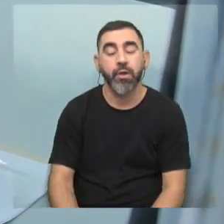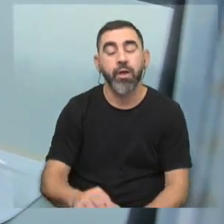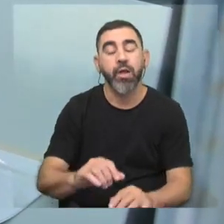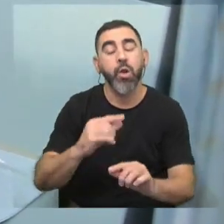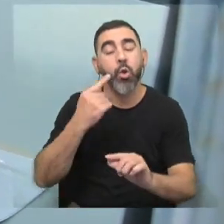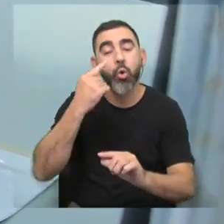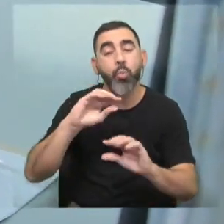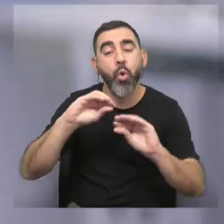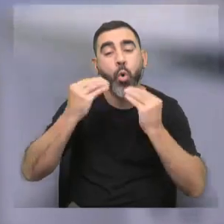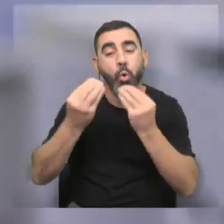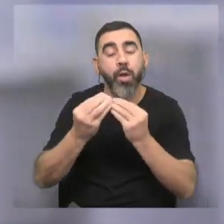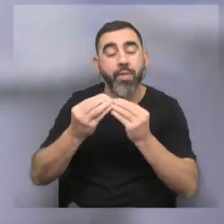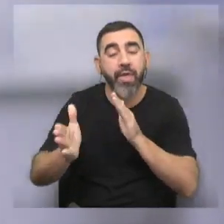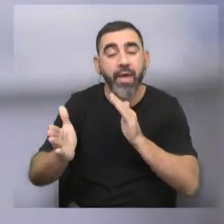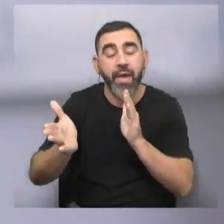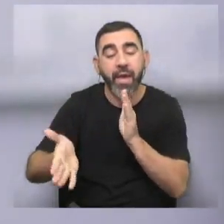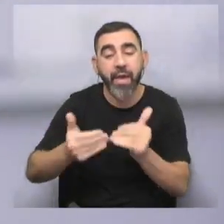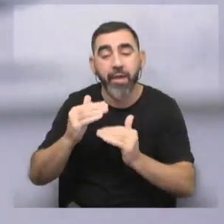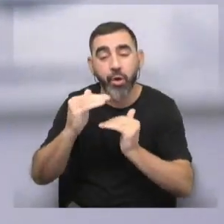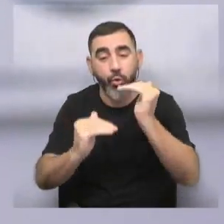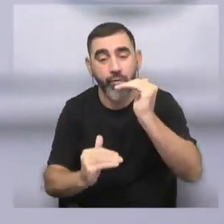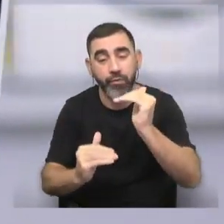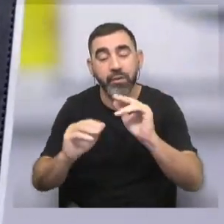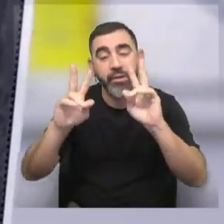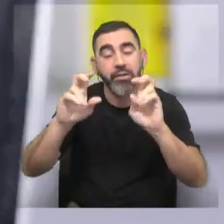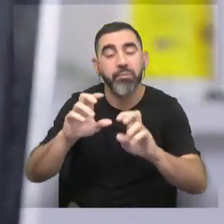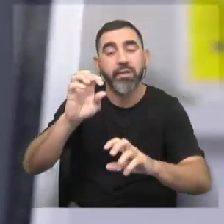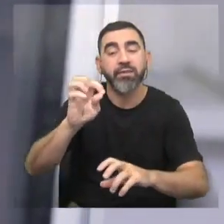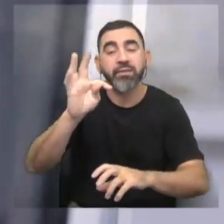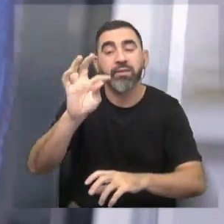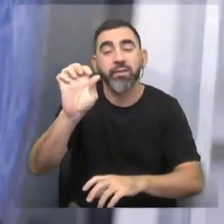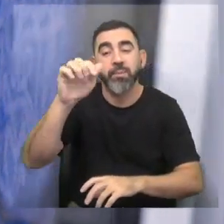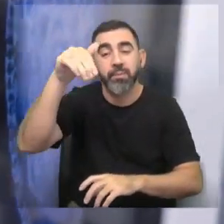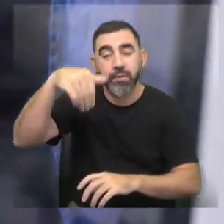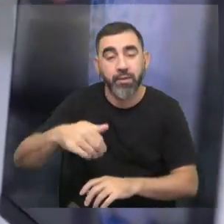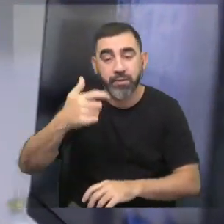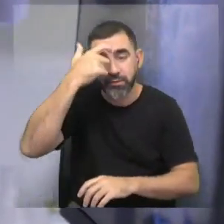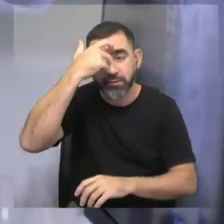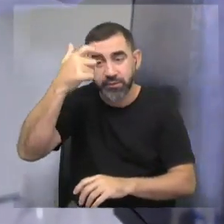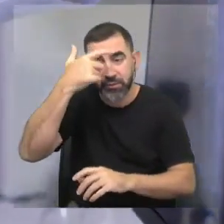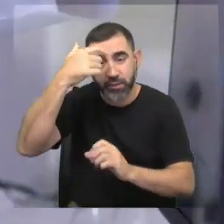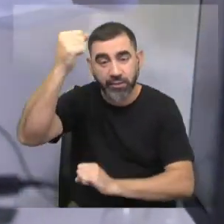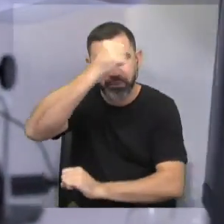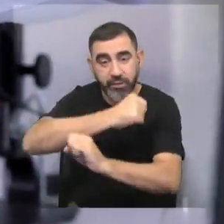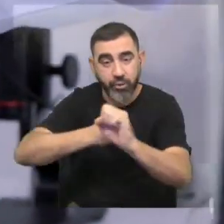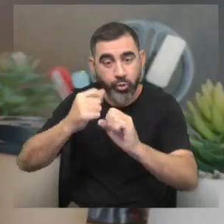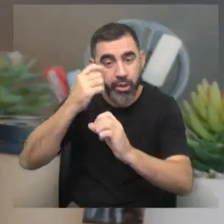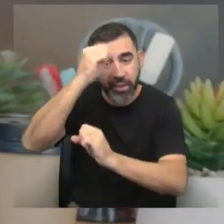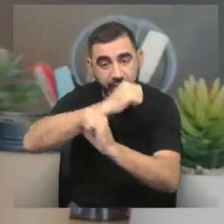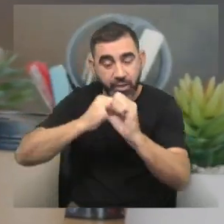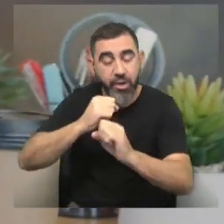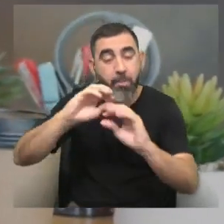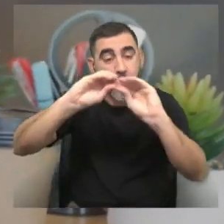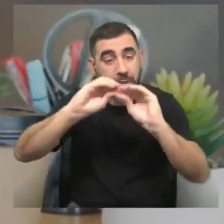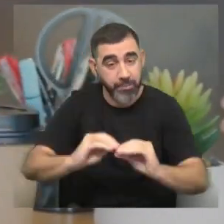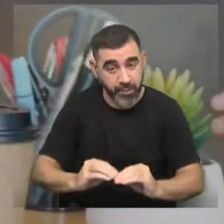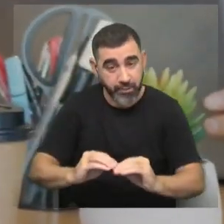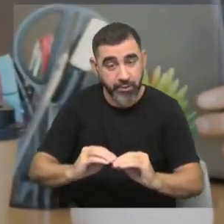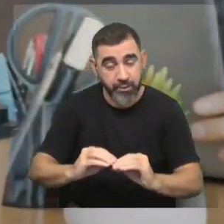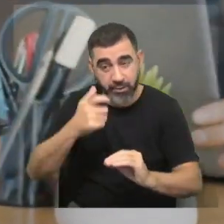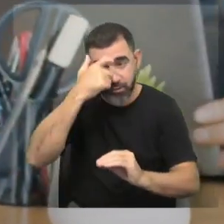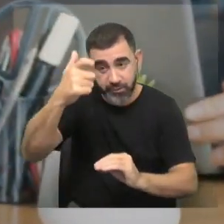En pocos días estaremos todos mirando hacia París, sede de los Juegos Olímpicos de este 2024.